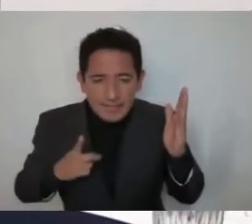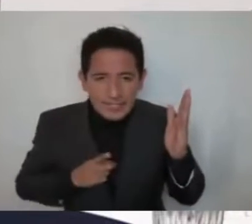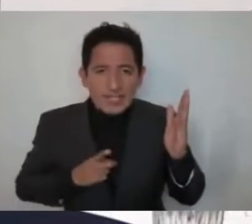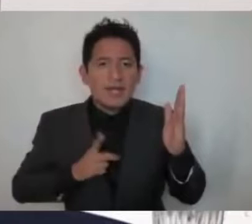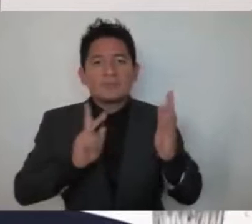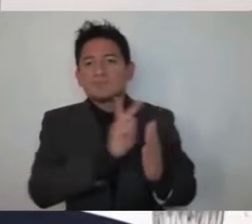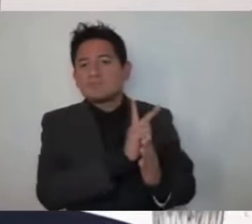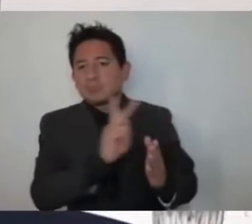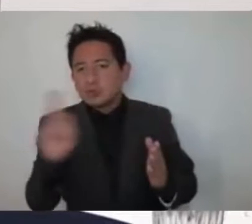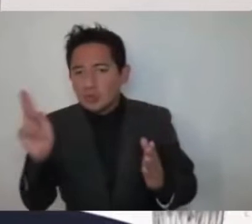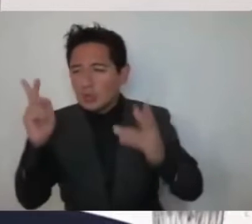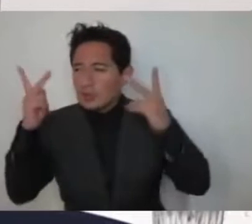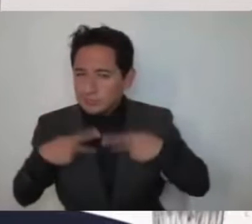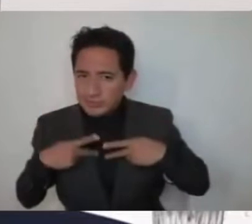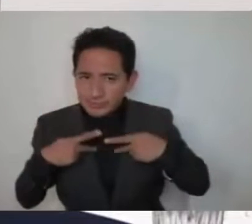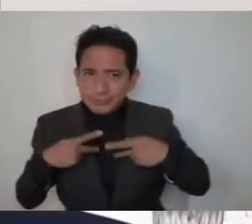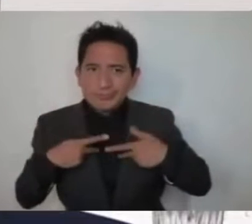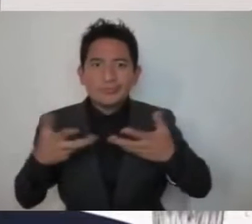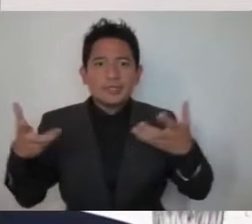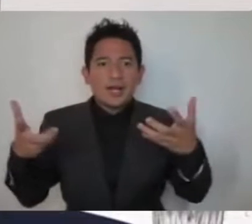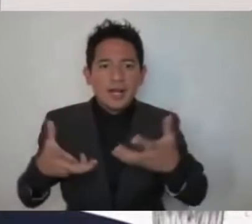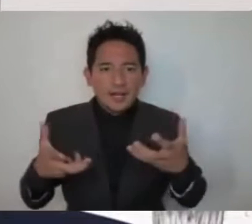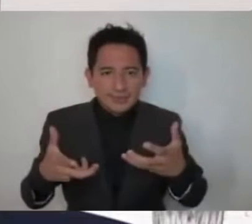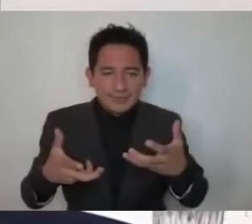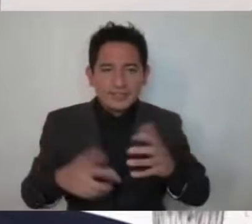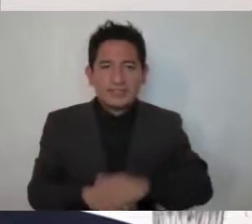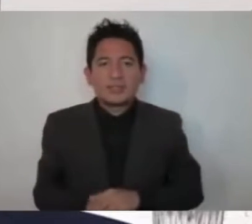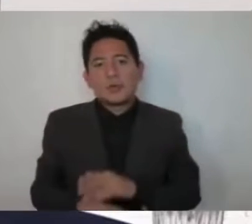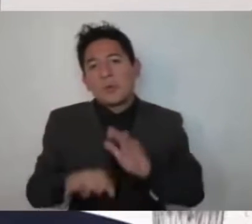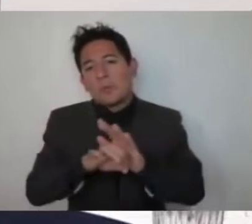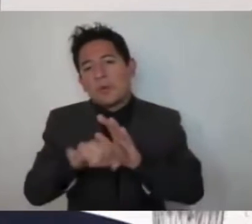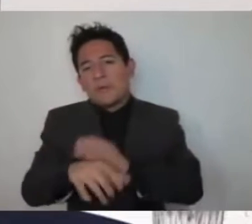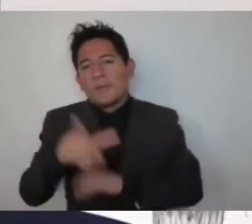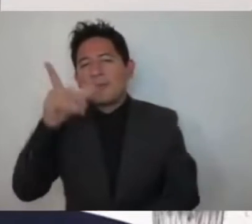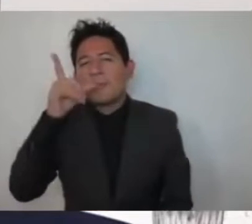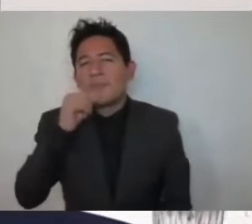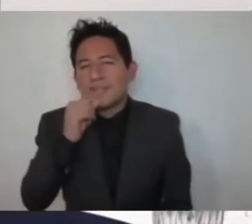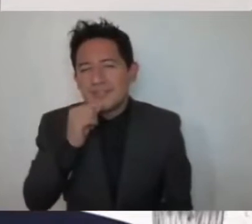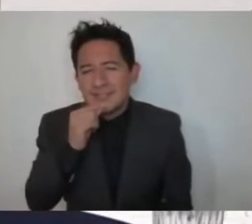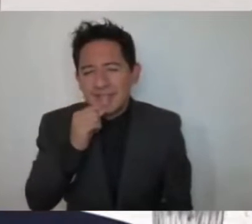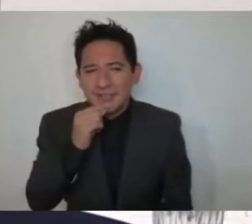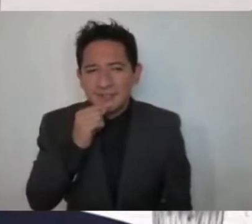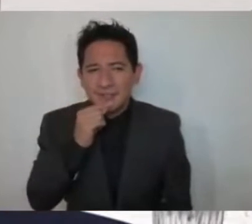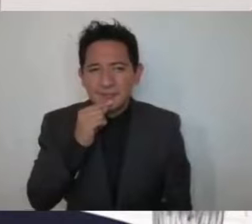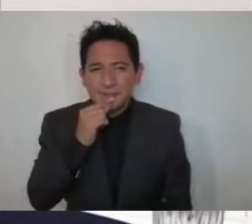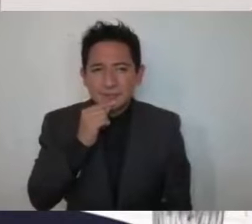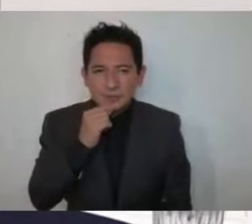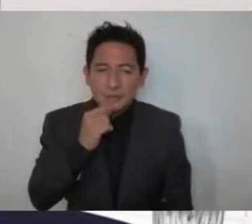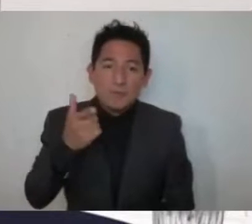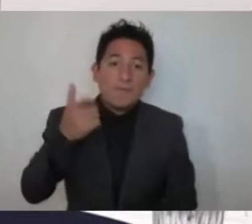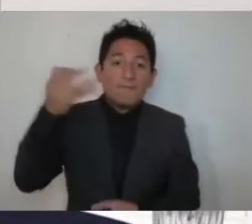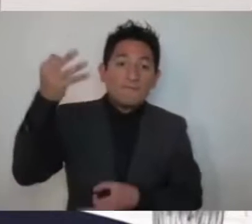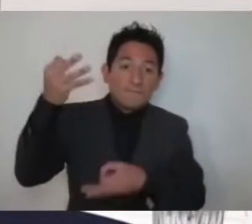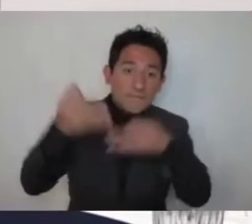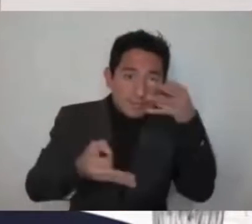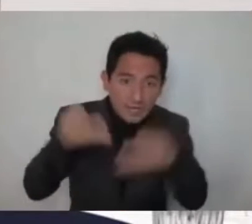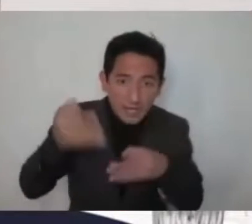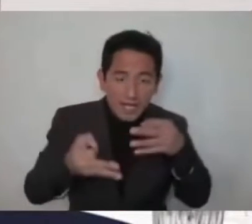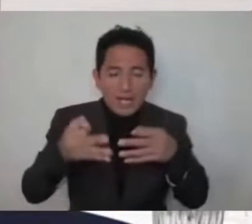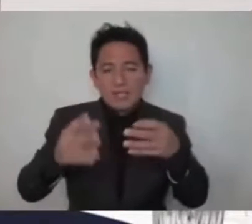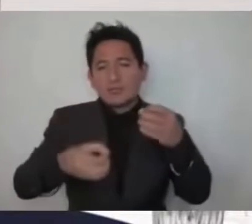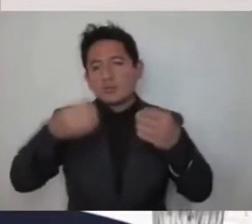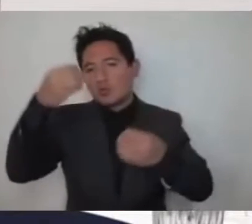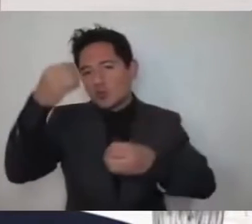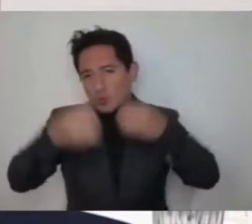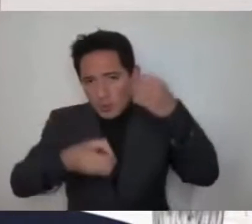los policías las Fiscales los jueces no pueden o no deberían hacer